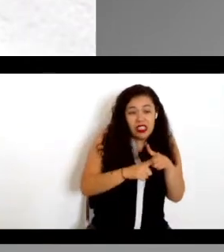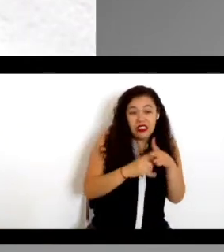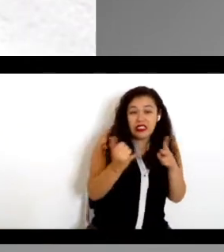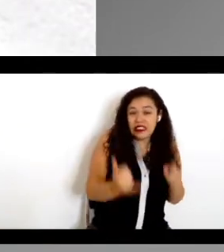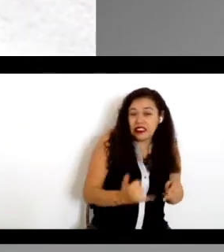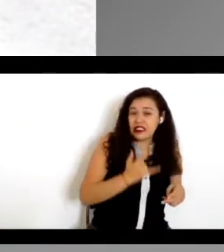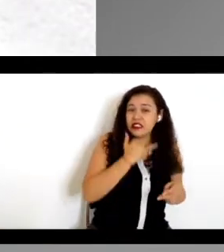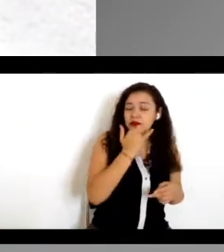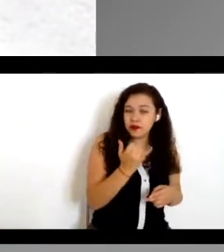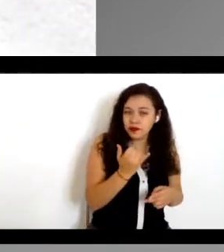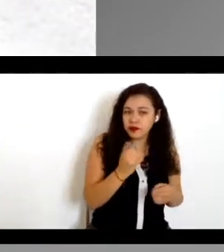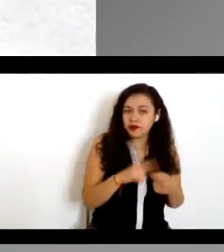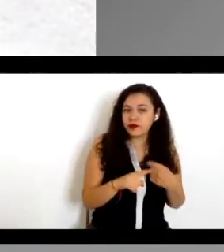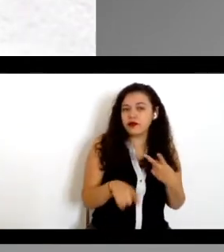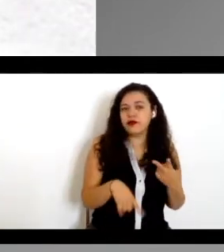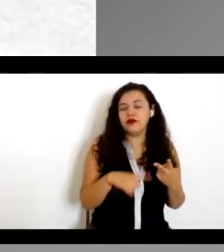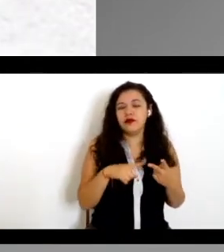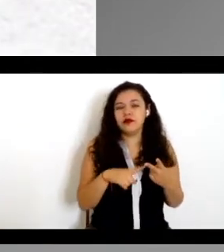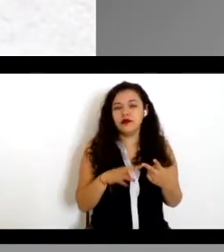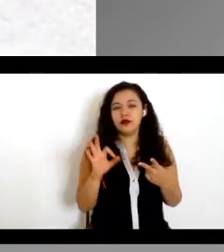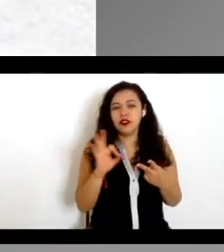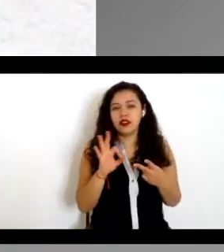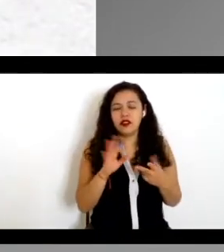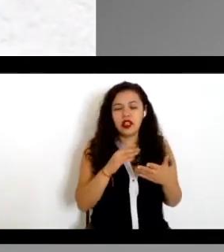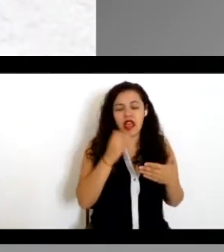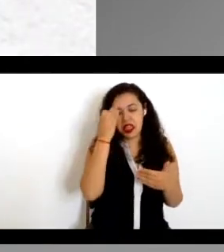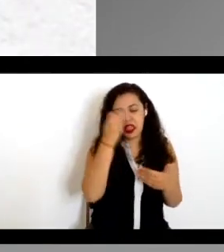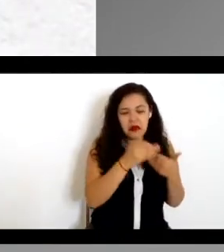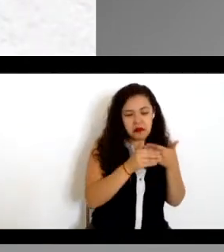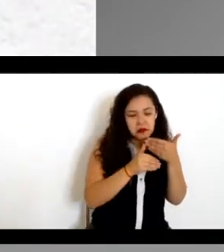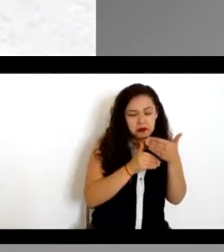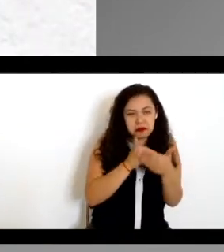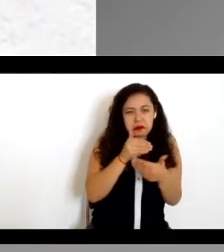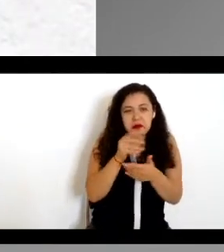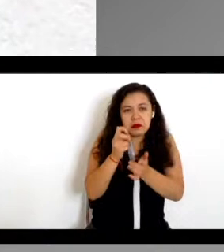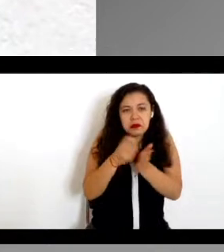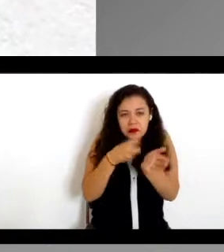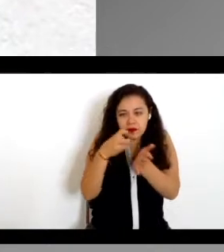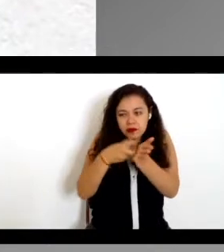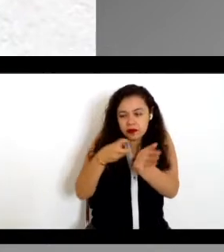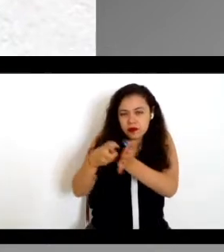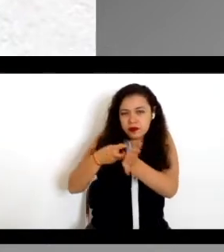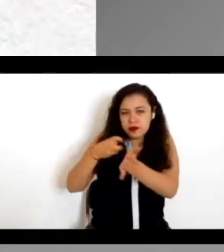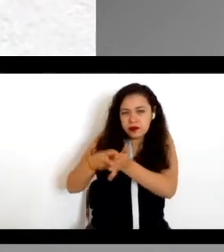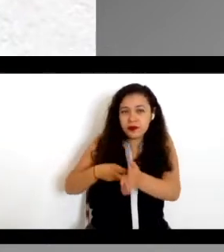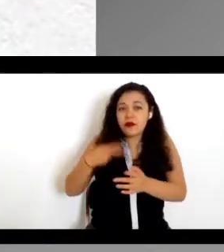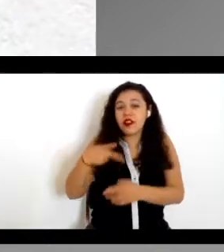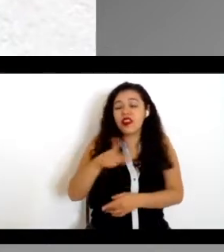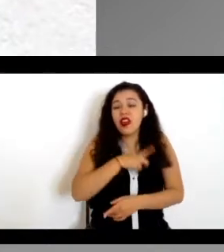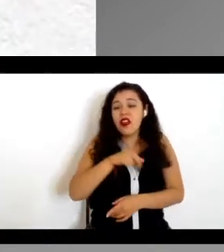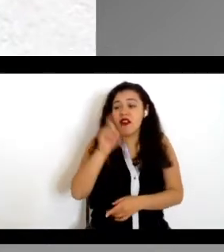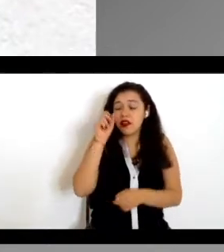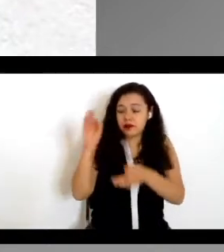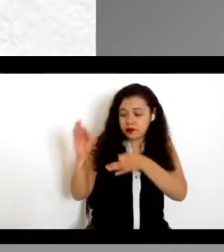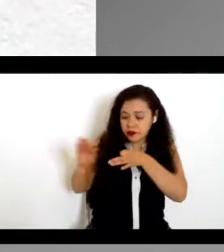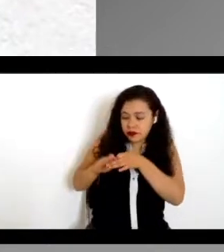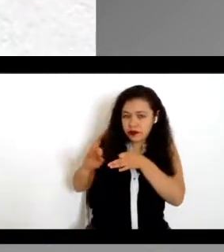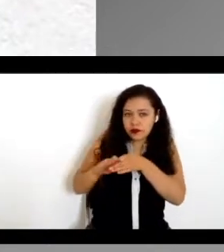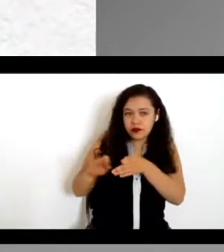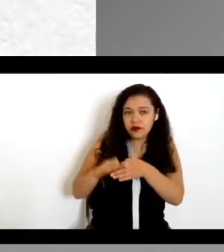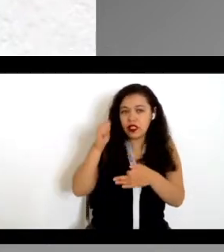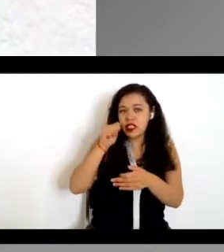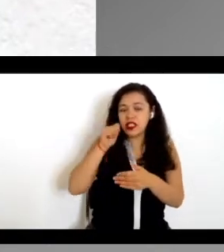mejor van a irse corrigiendo a través del tiempo, pero esto tiene que ser ya constante y permanente,